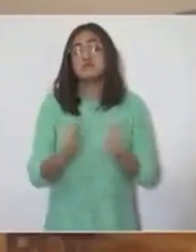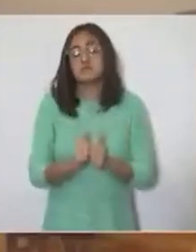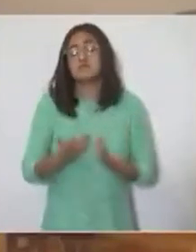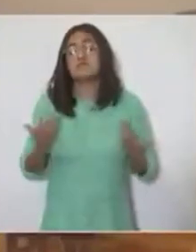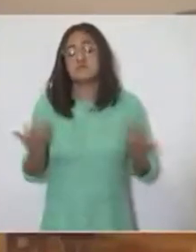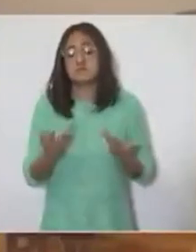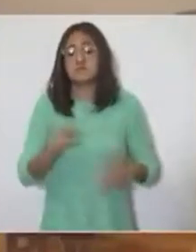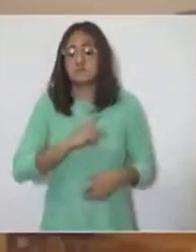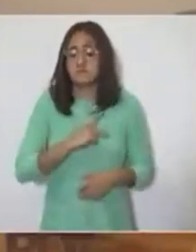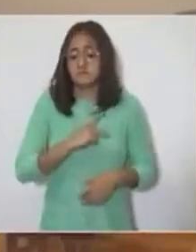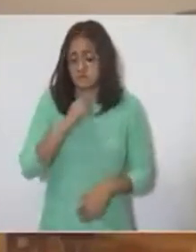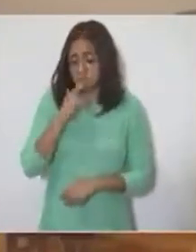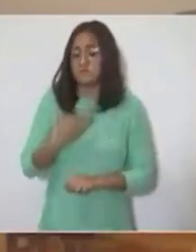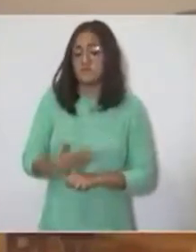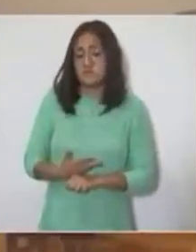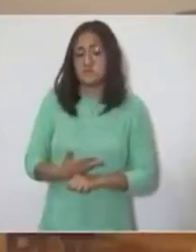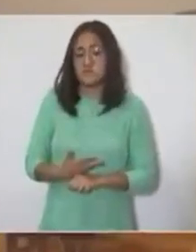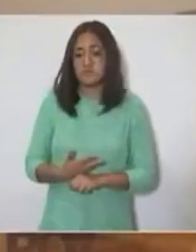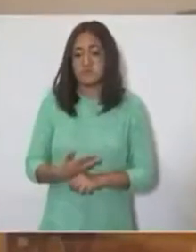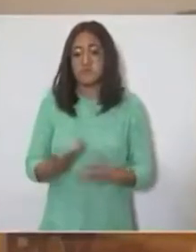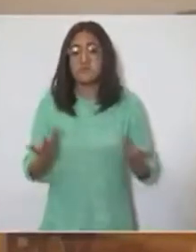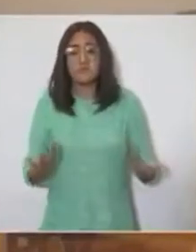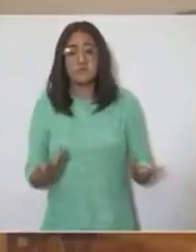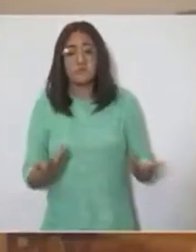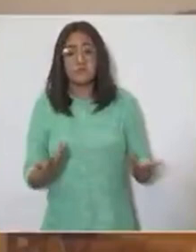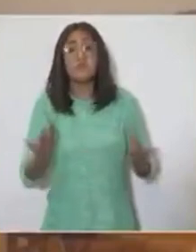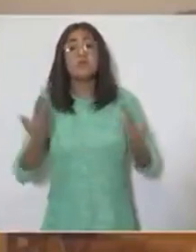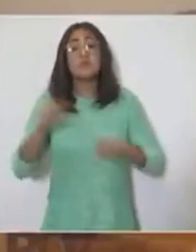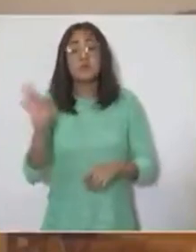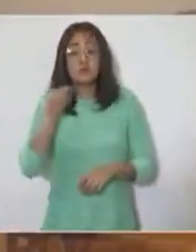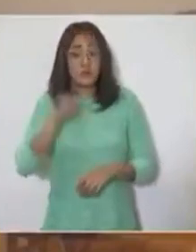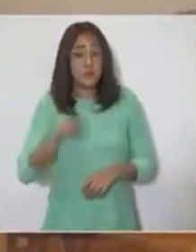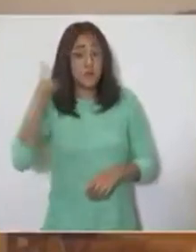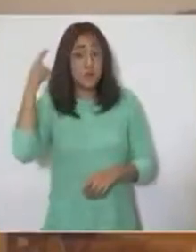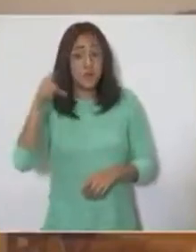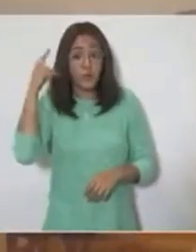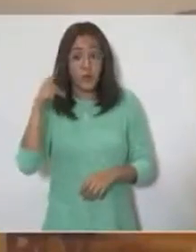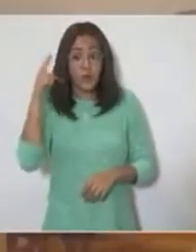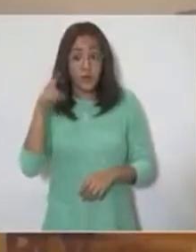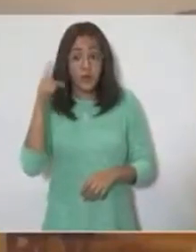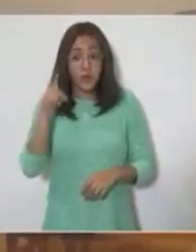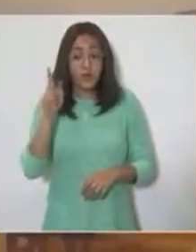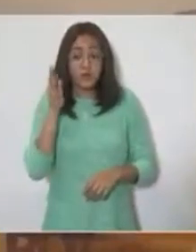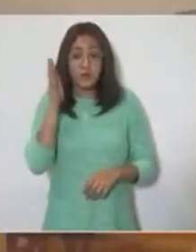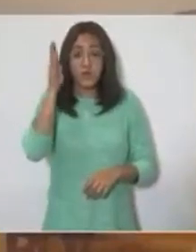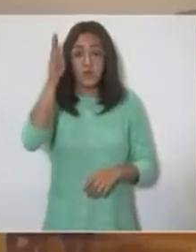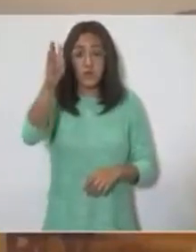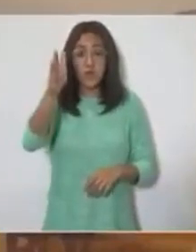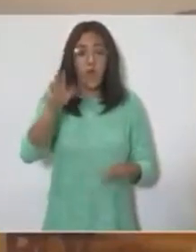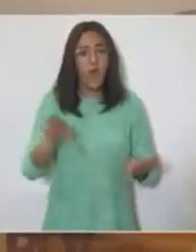parte de lo que nos toca realizar en lo que será el Puebla de los años siguientes